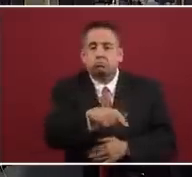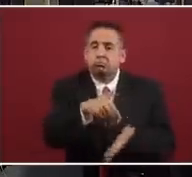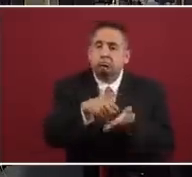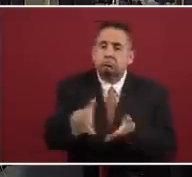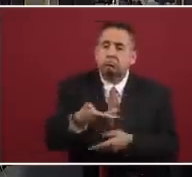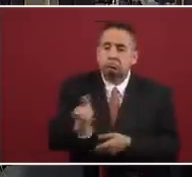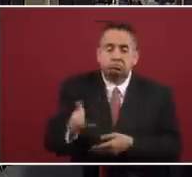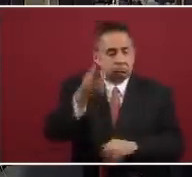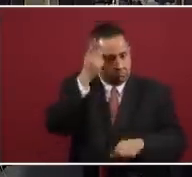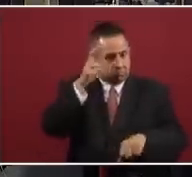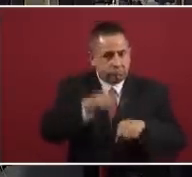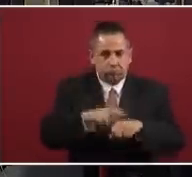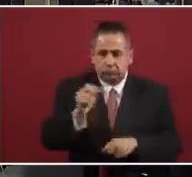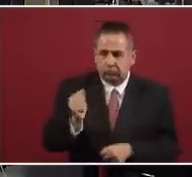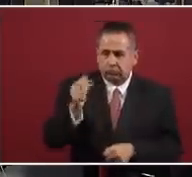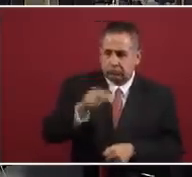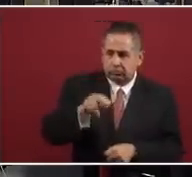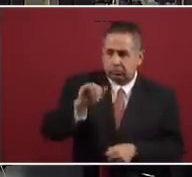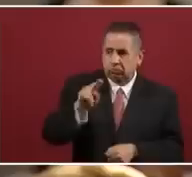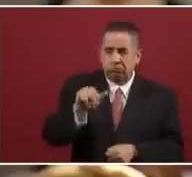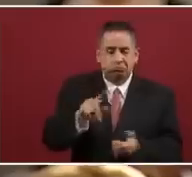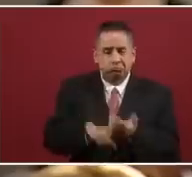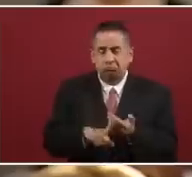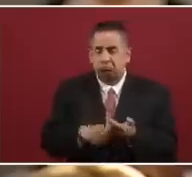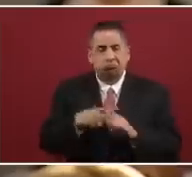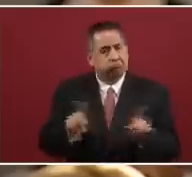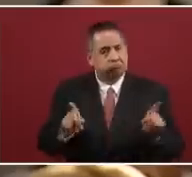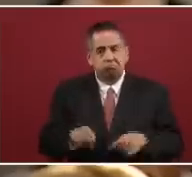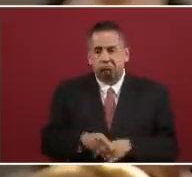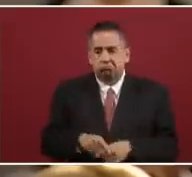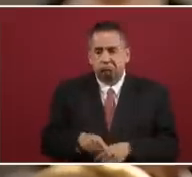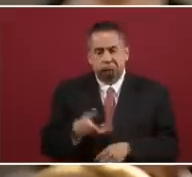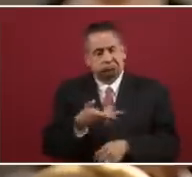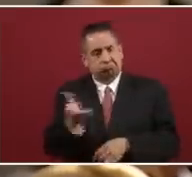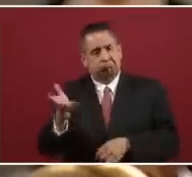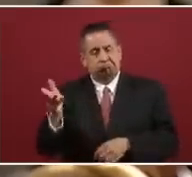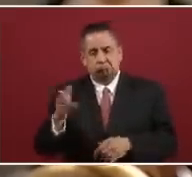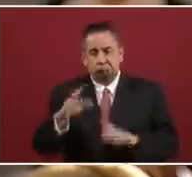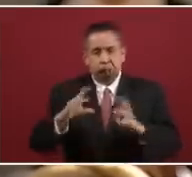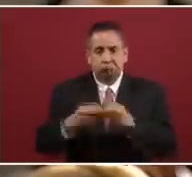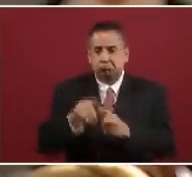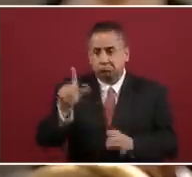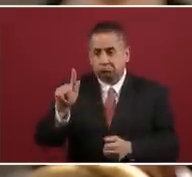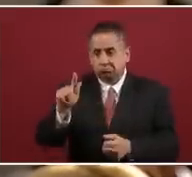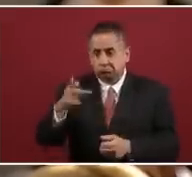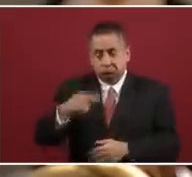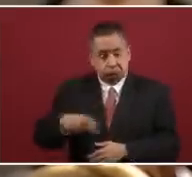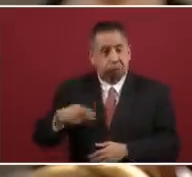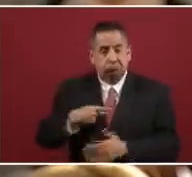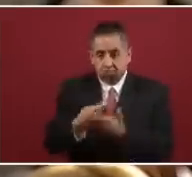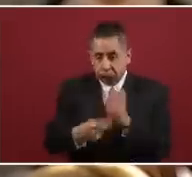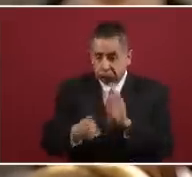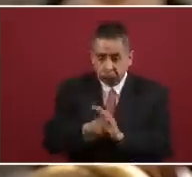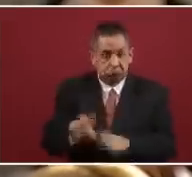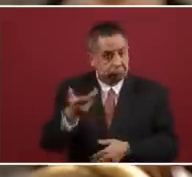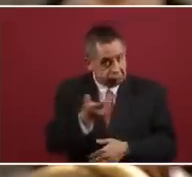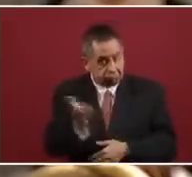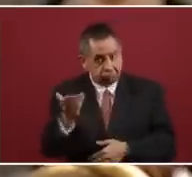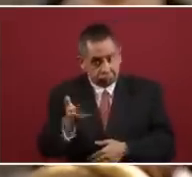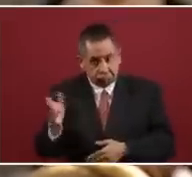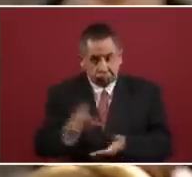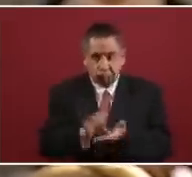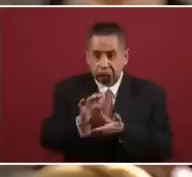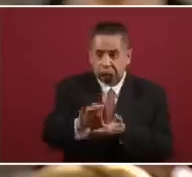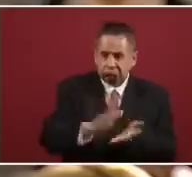la directora San Juana Martínez hizo todo lo contrario y ya van más de 70 de este caso que han sido